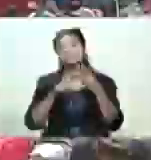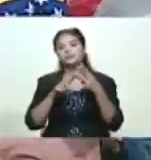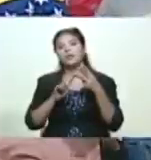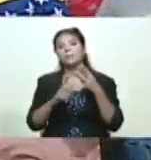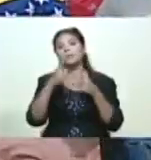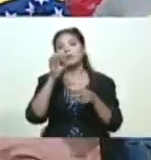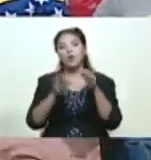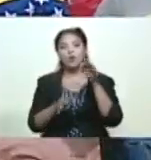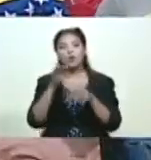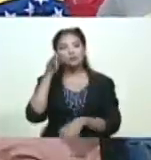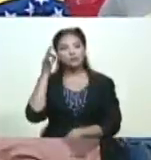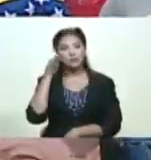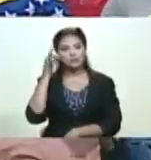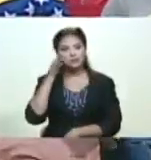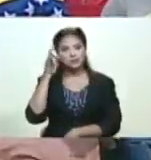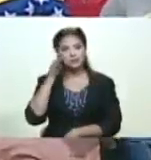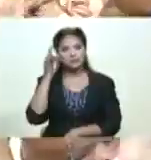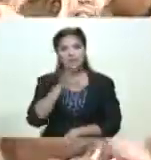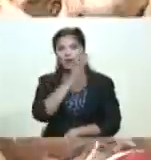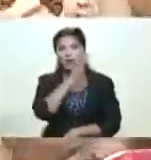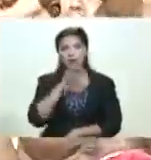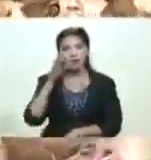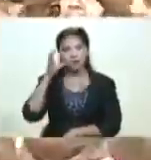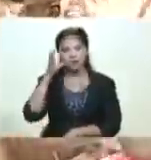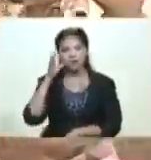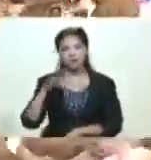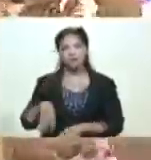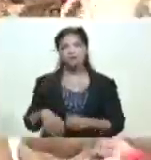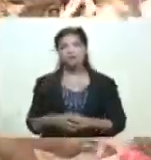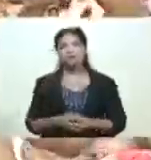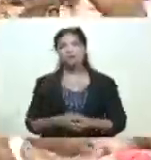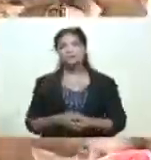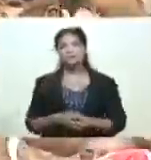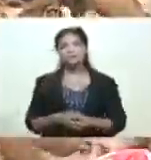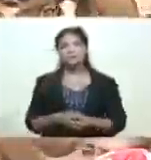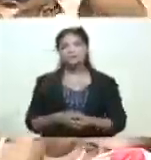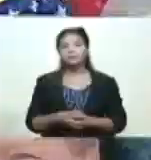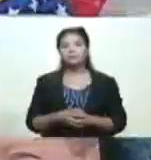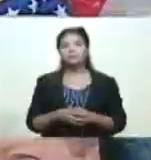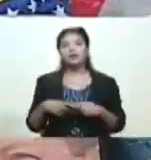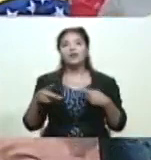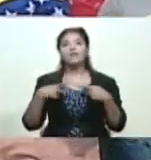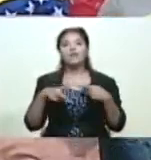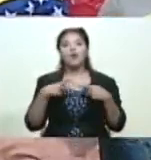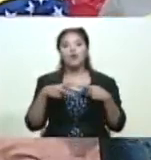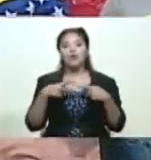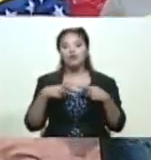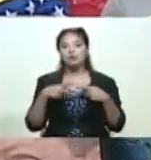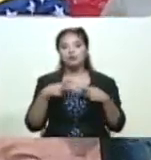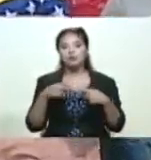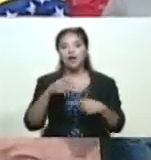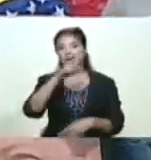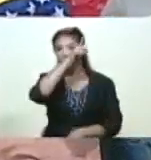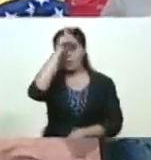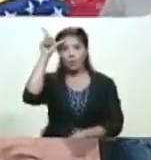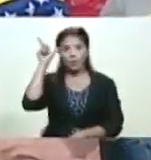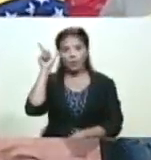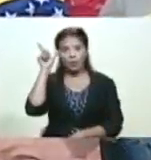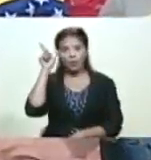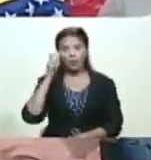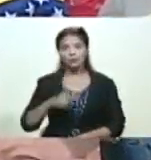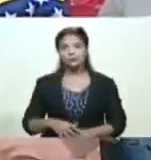Primero Justicia de Capriles Radosky y Voluntad Popular de Leopoldo